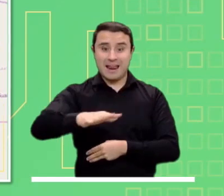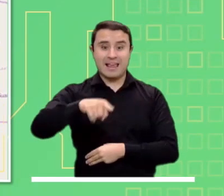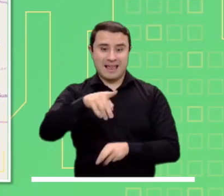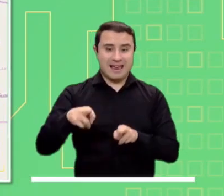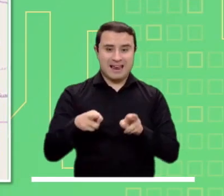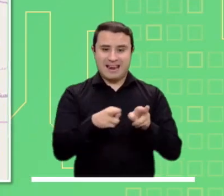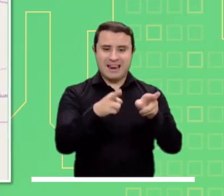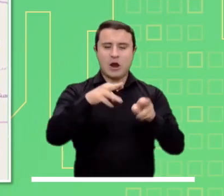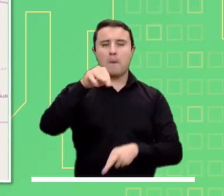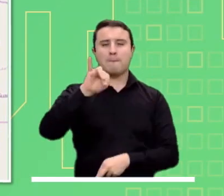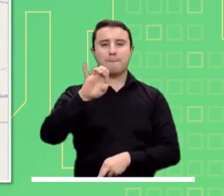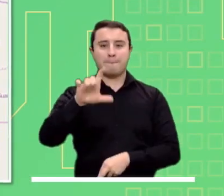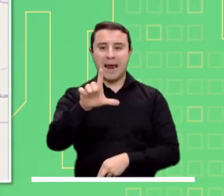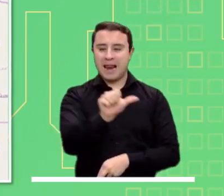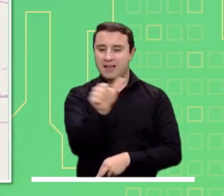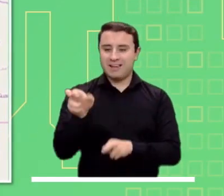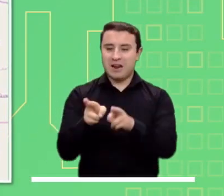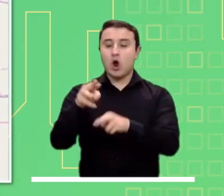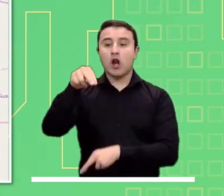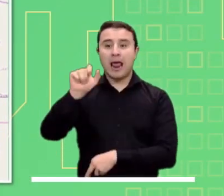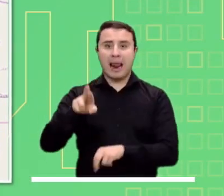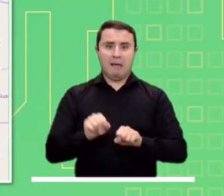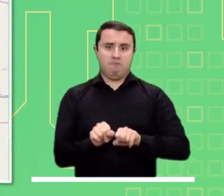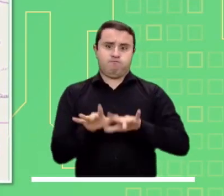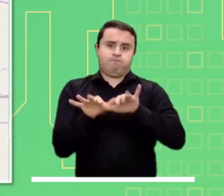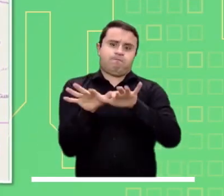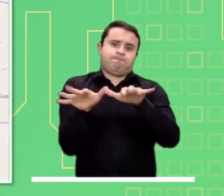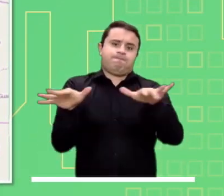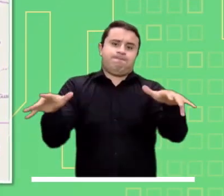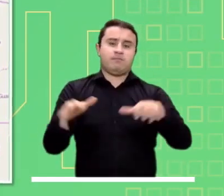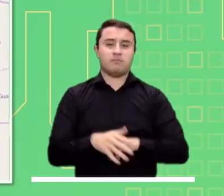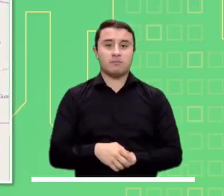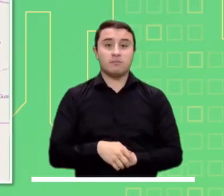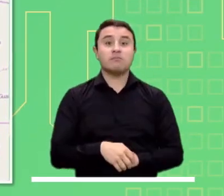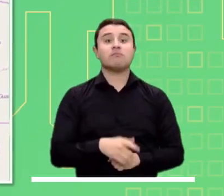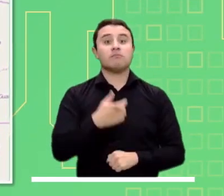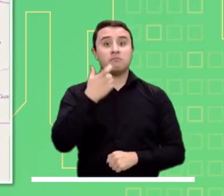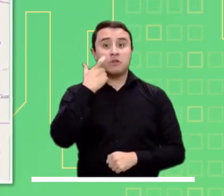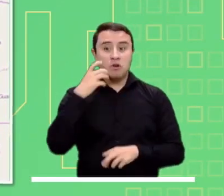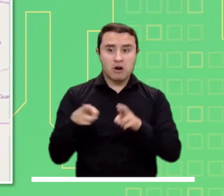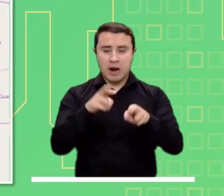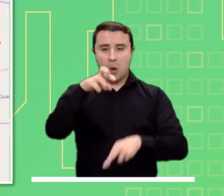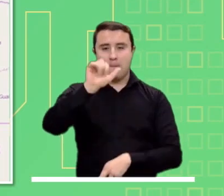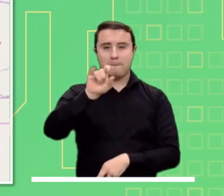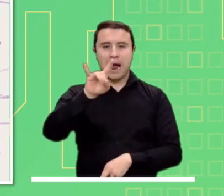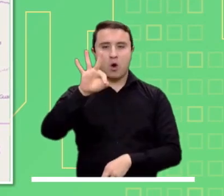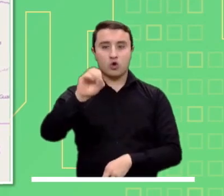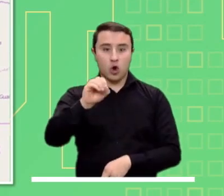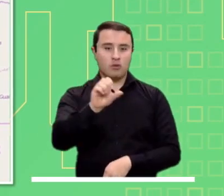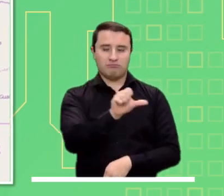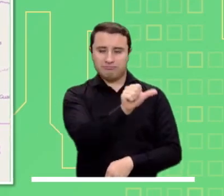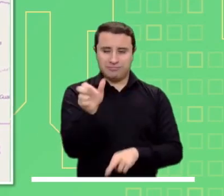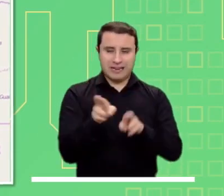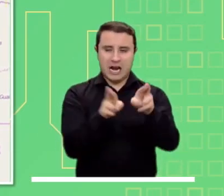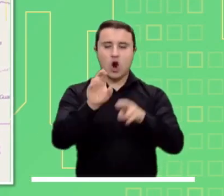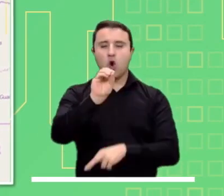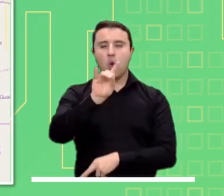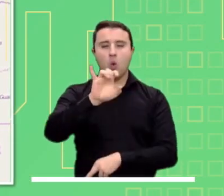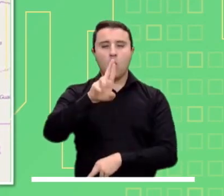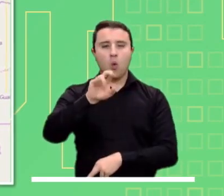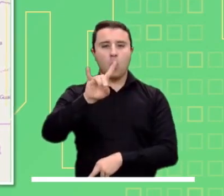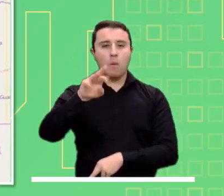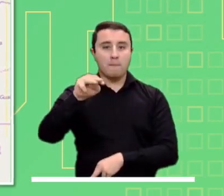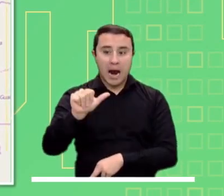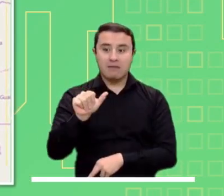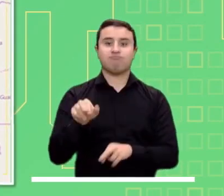Continúa la alerta roja en Magdalena por desbordamiento de la quebrada La Miel y Nare. Atención en la Orinoquía por desbordamiento del río Pauto y el